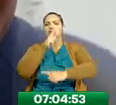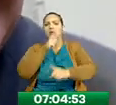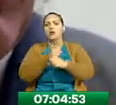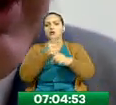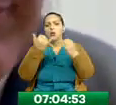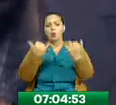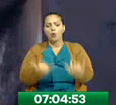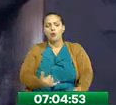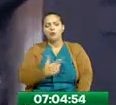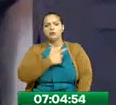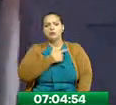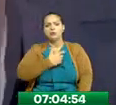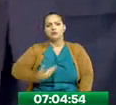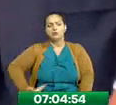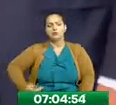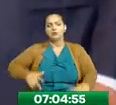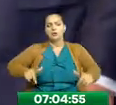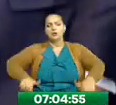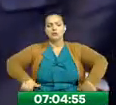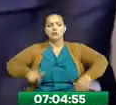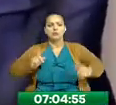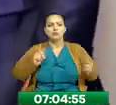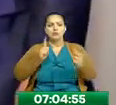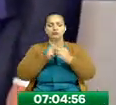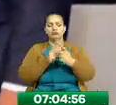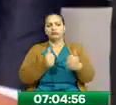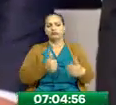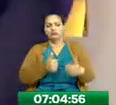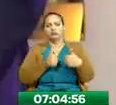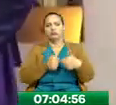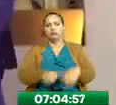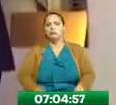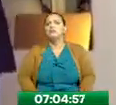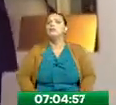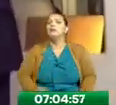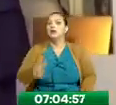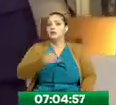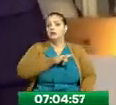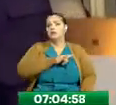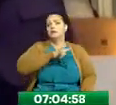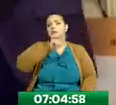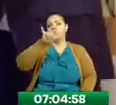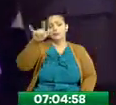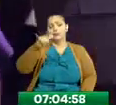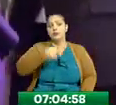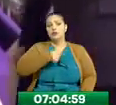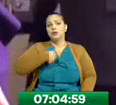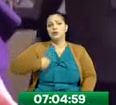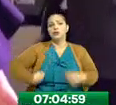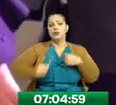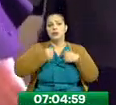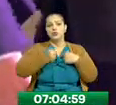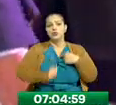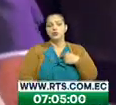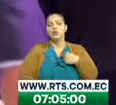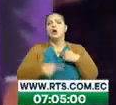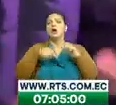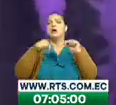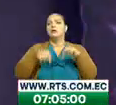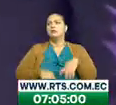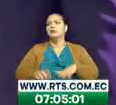presidente Lenín Moreno. Durante 3 días, el mandatario ecuatoriano ha mantenido reuniones con empresarios de los sectores financiero, de